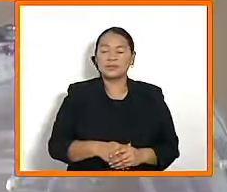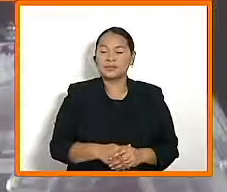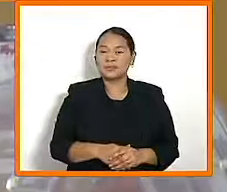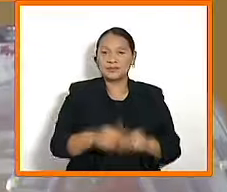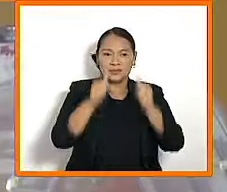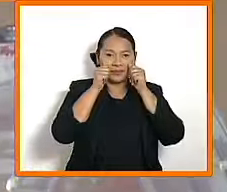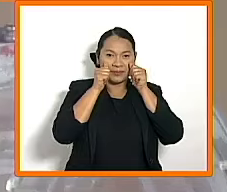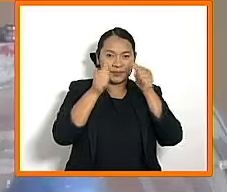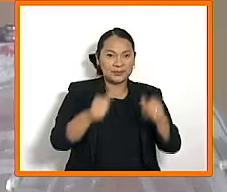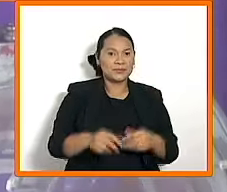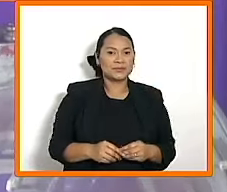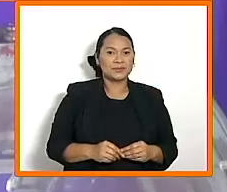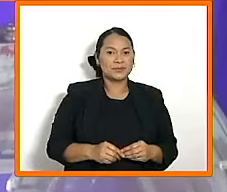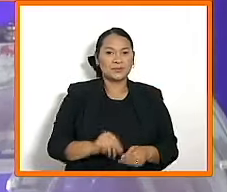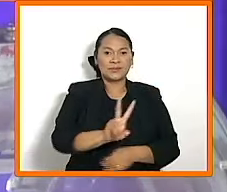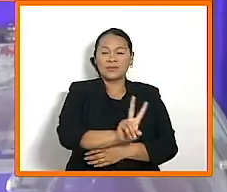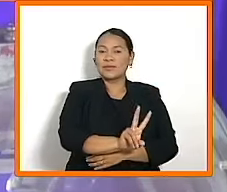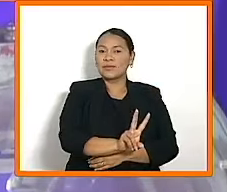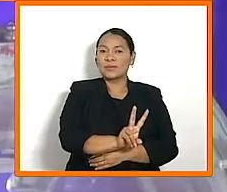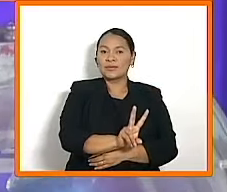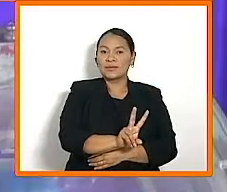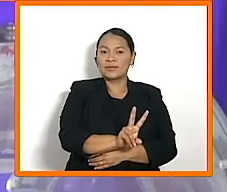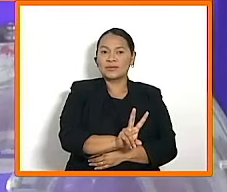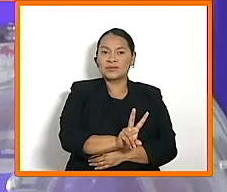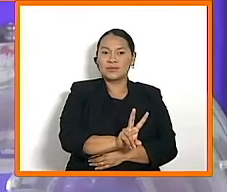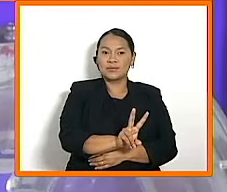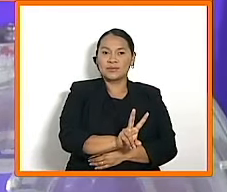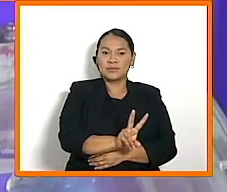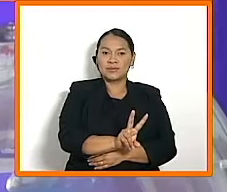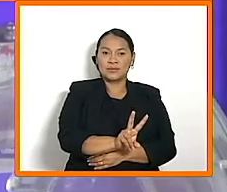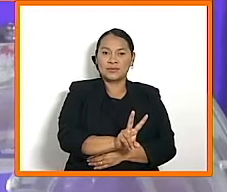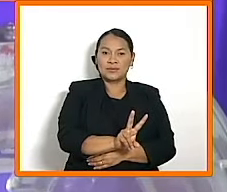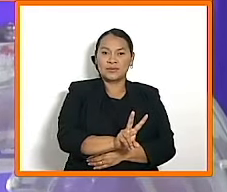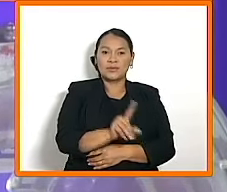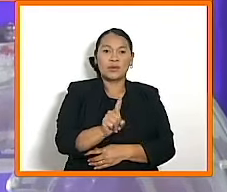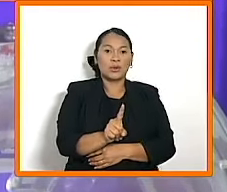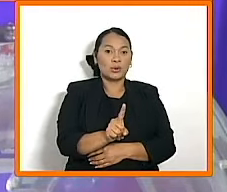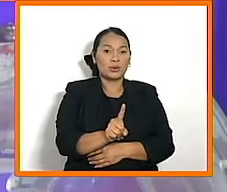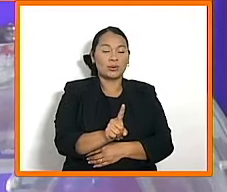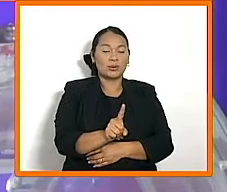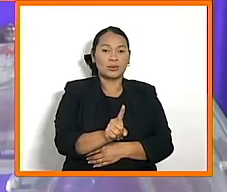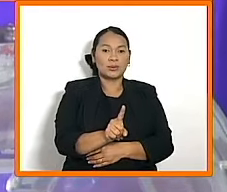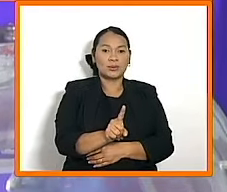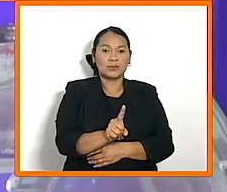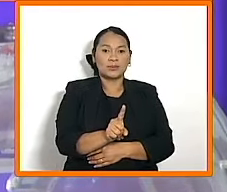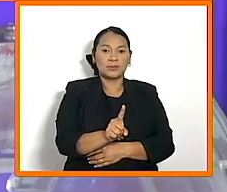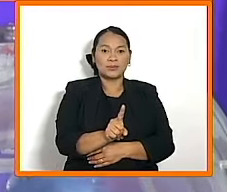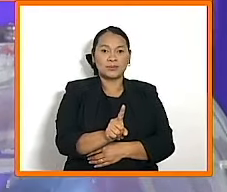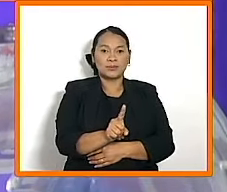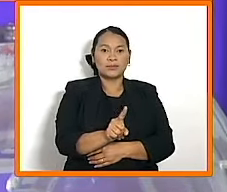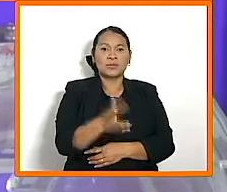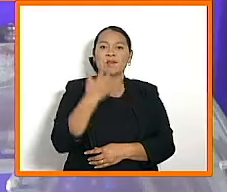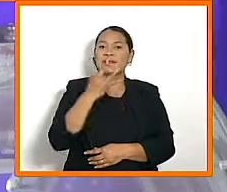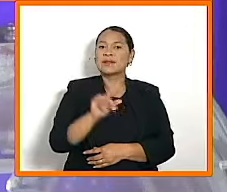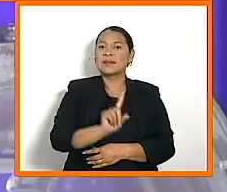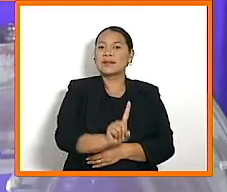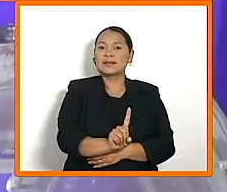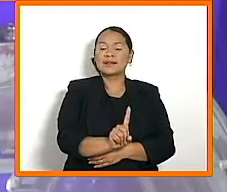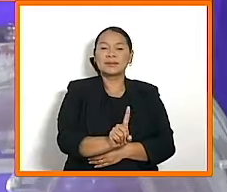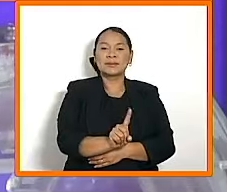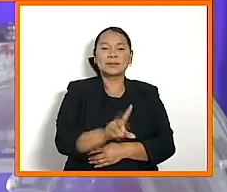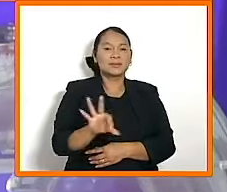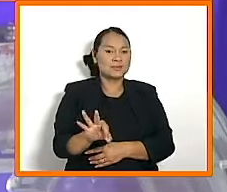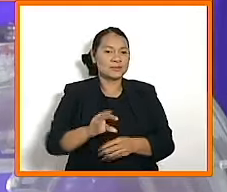atentos el dos segundo dígito el uno tercer y último dígito mucha suerte el